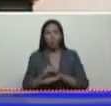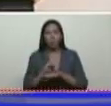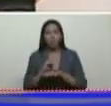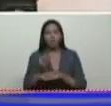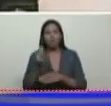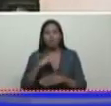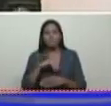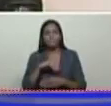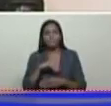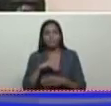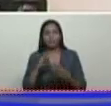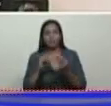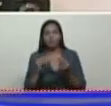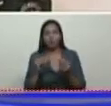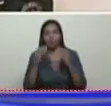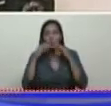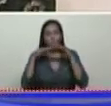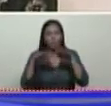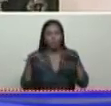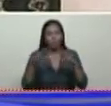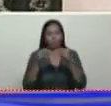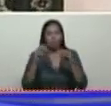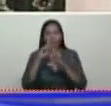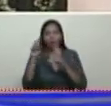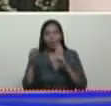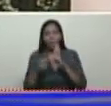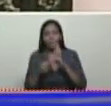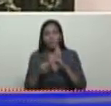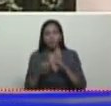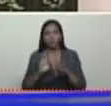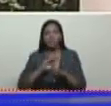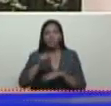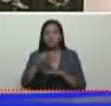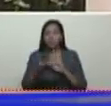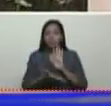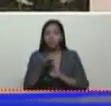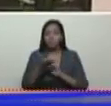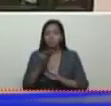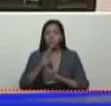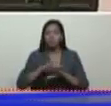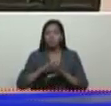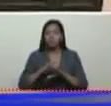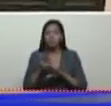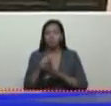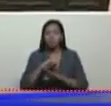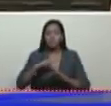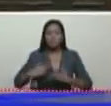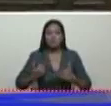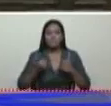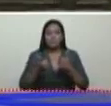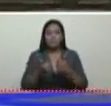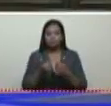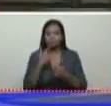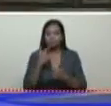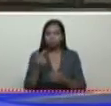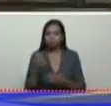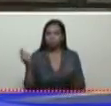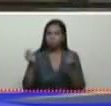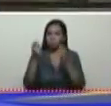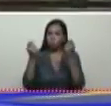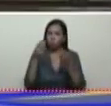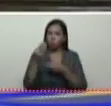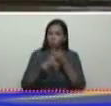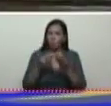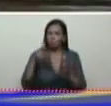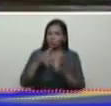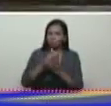protegidos, benditos. Es muy importante. Por eso quería empezar hablando de esta jornada de vacunación.